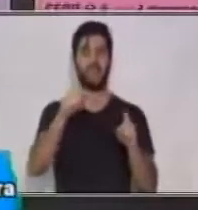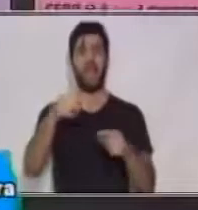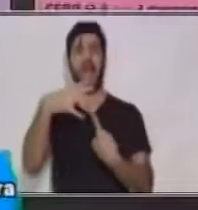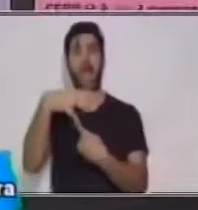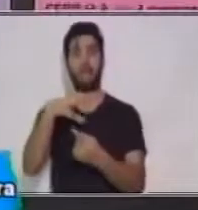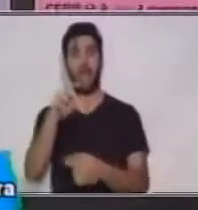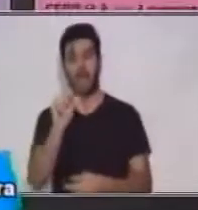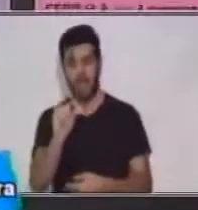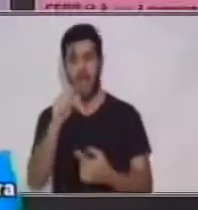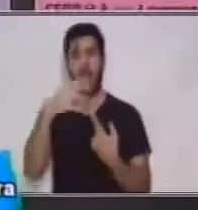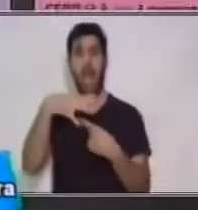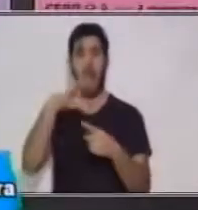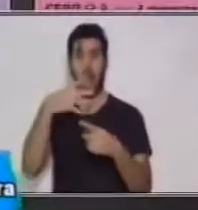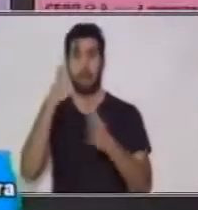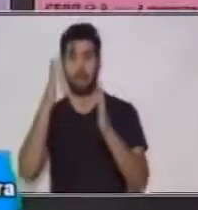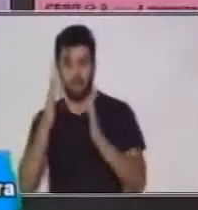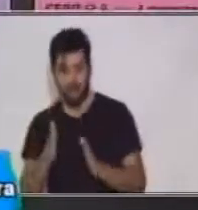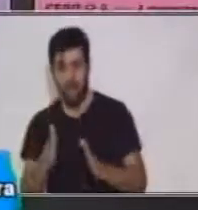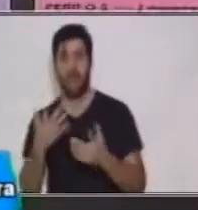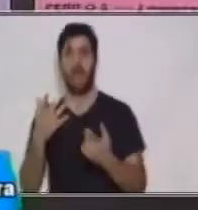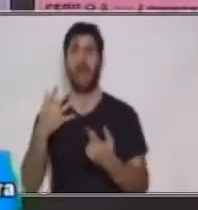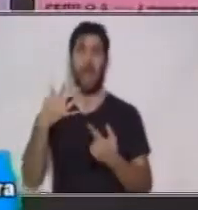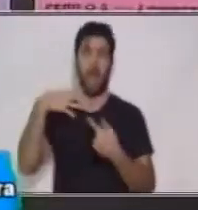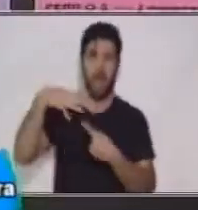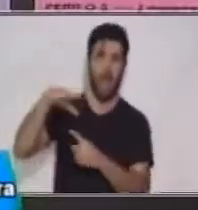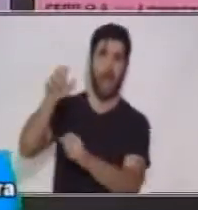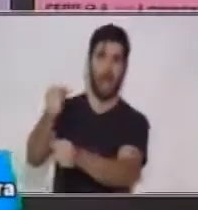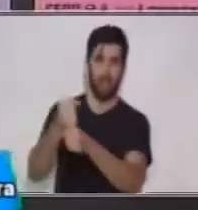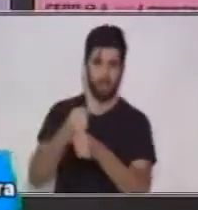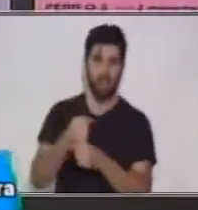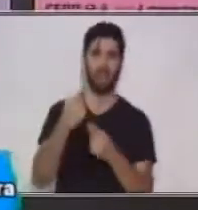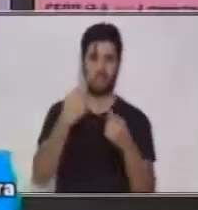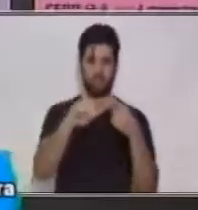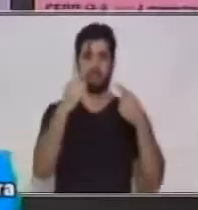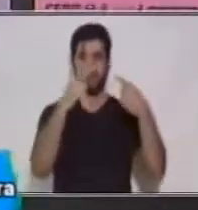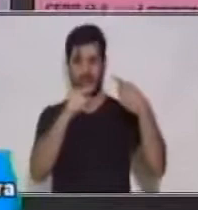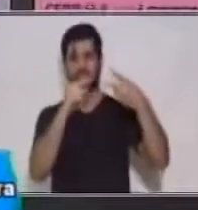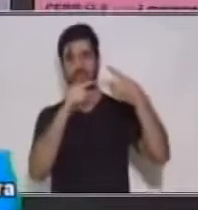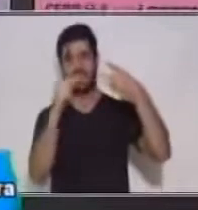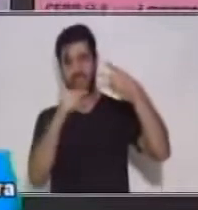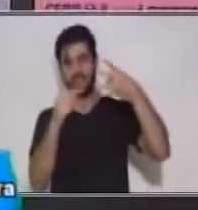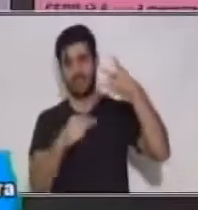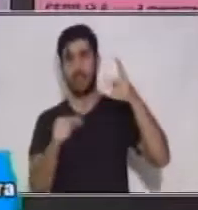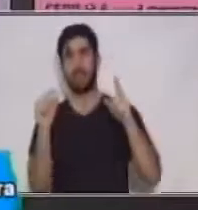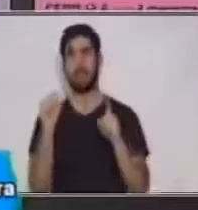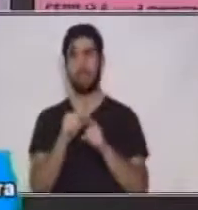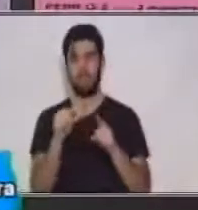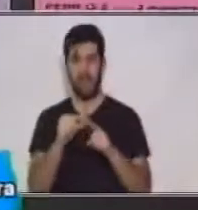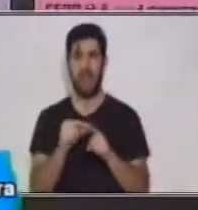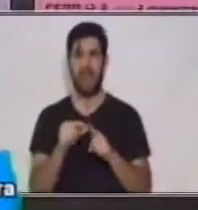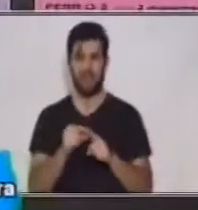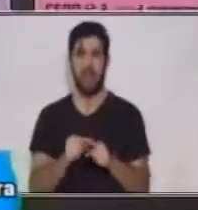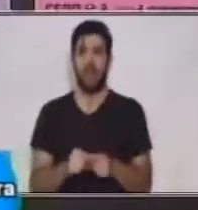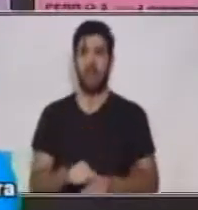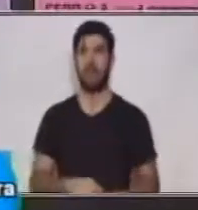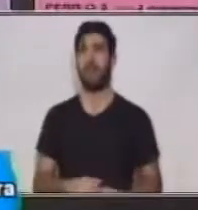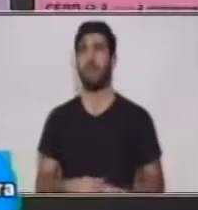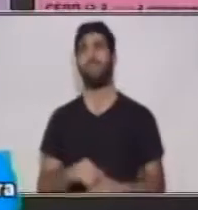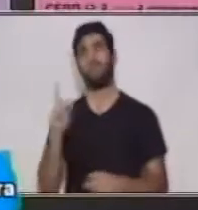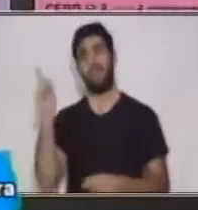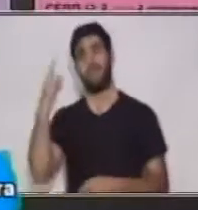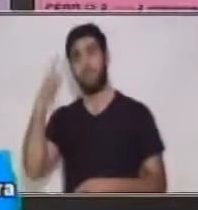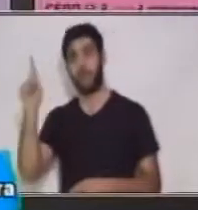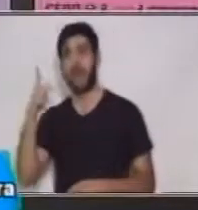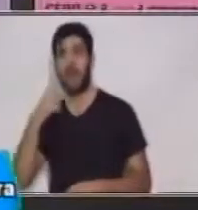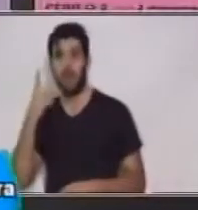Campanita, campanero, campanazo, muy bien. Campana, ¿cuál es la principal palabra de